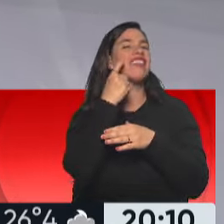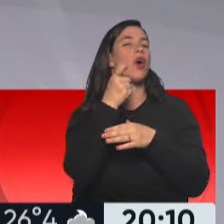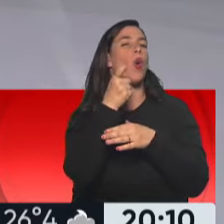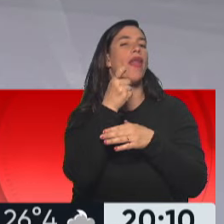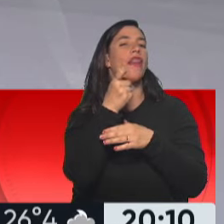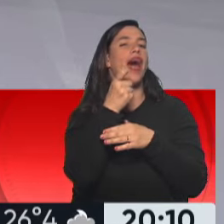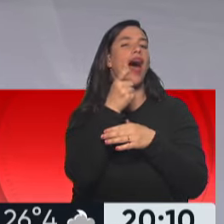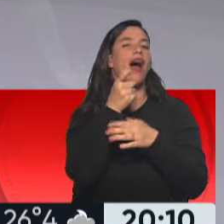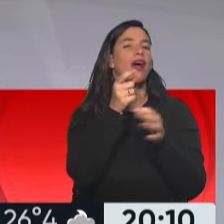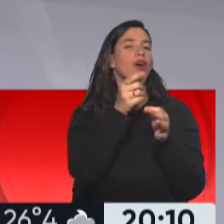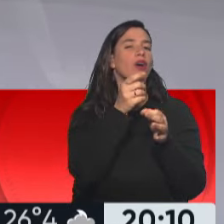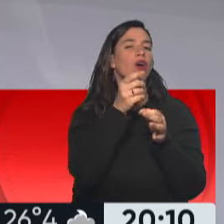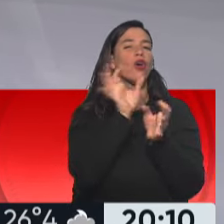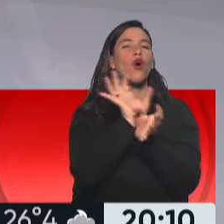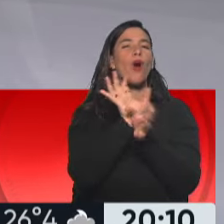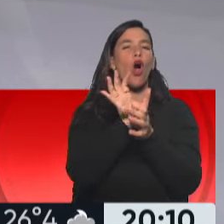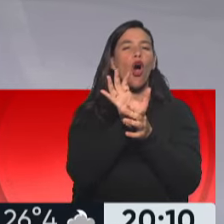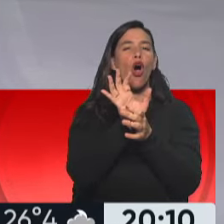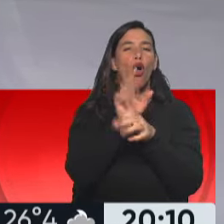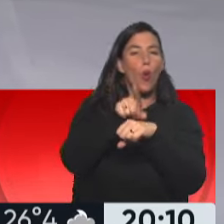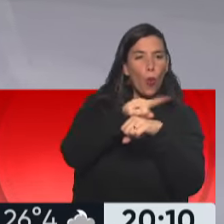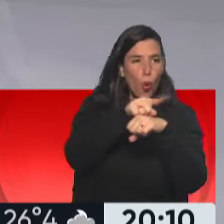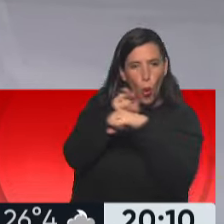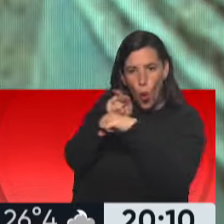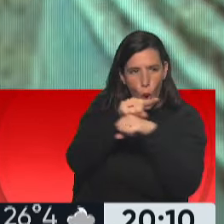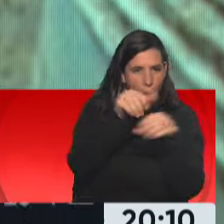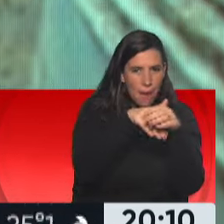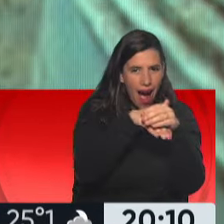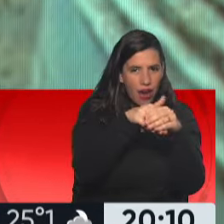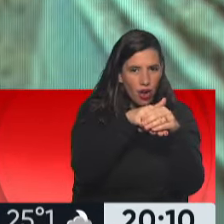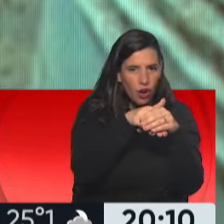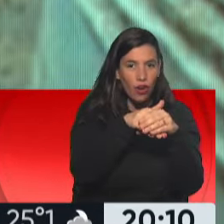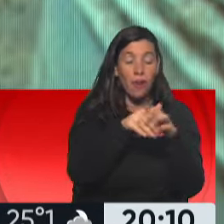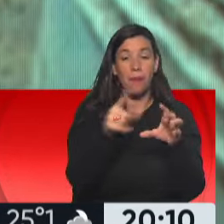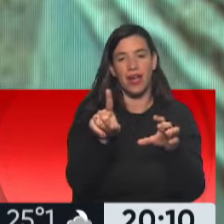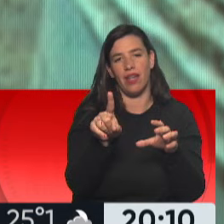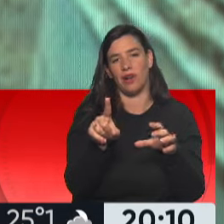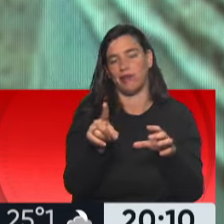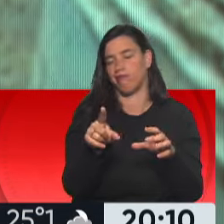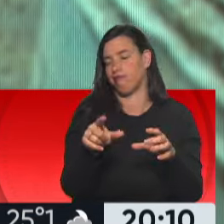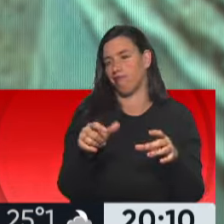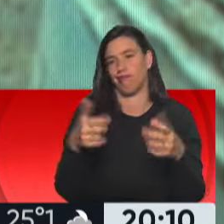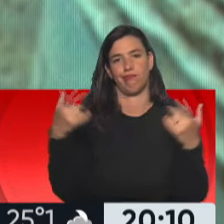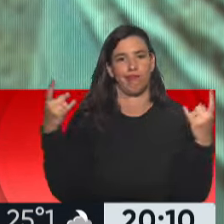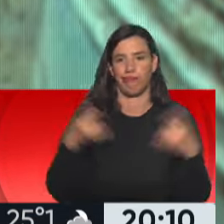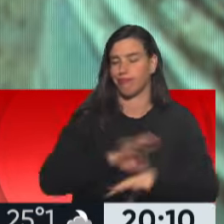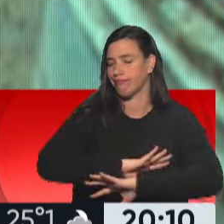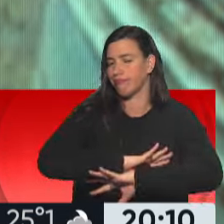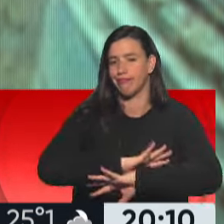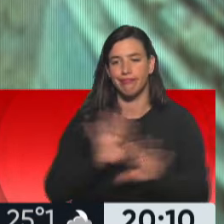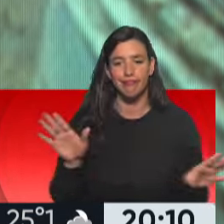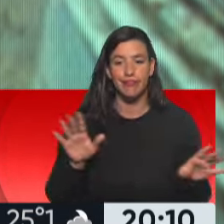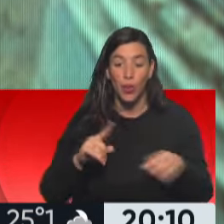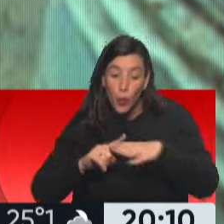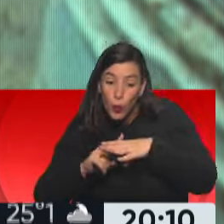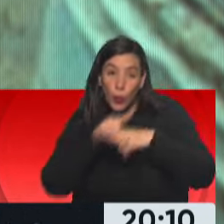claro, respecto a la claro, altura del banco macro. Con tanta mala suerte tuvieron increíble, que cuando sacaron la varilla